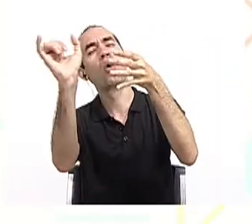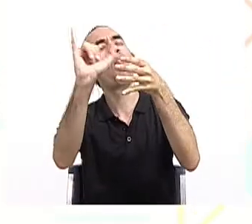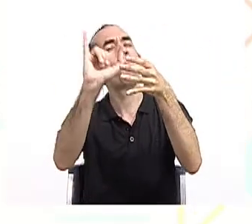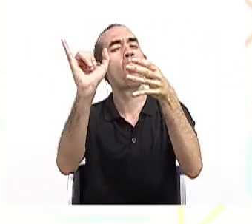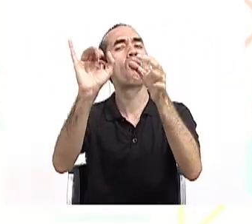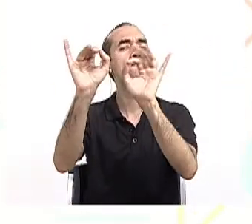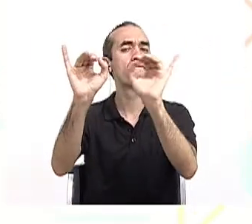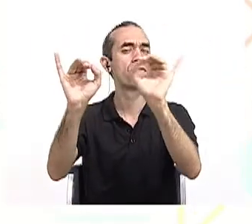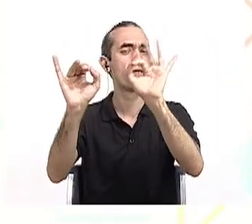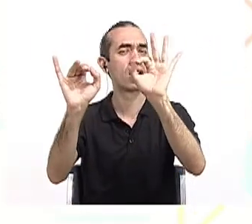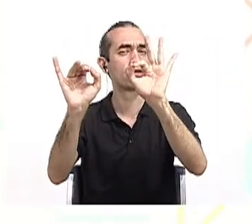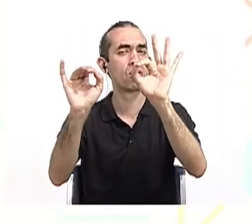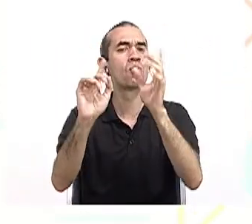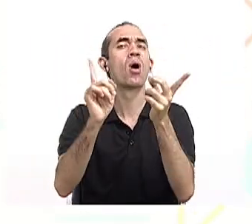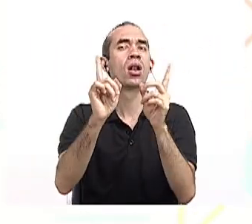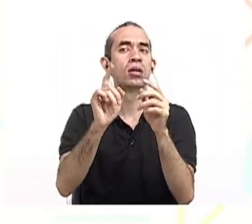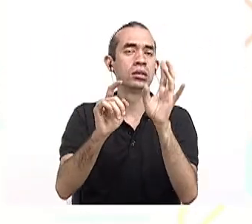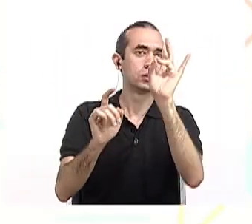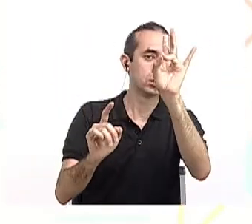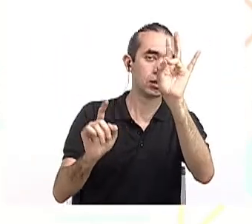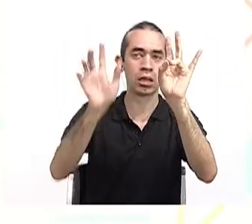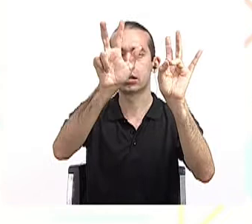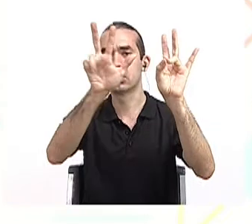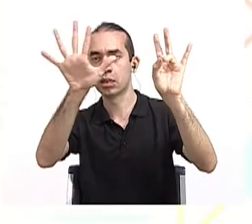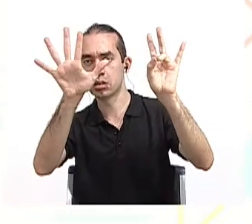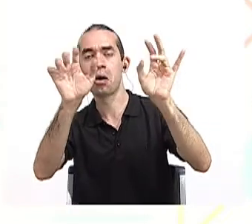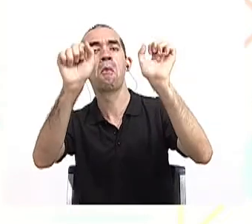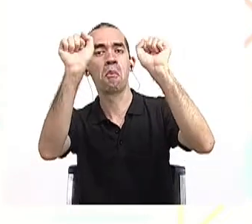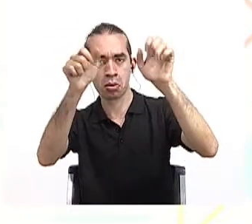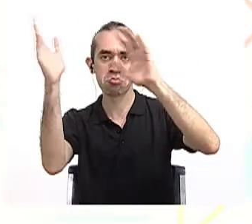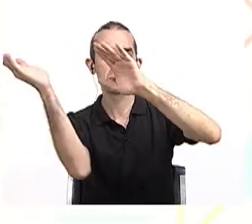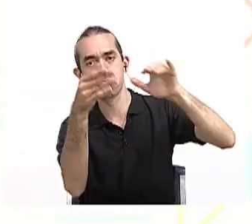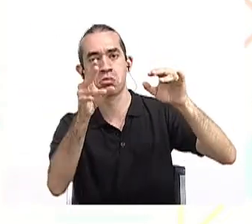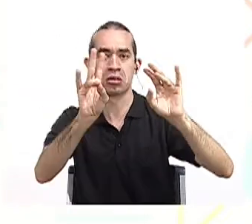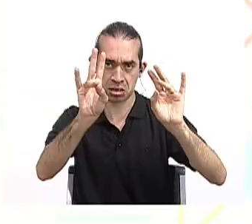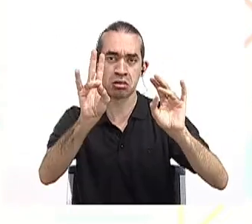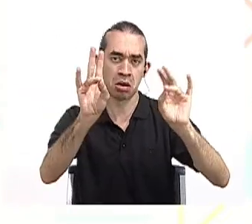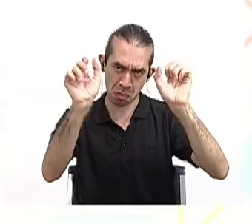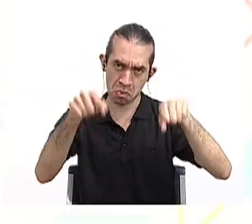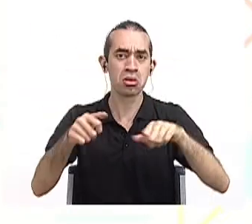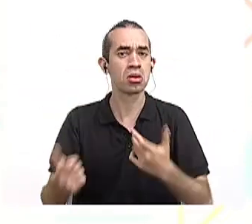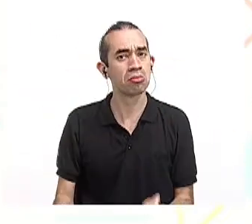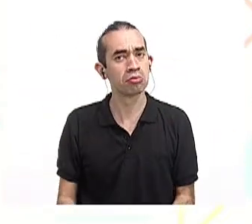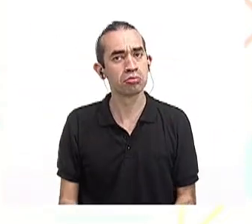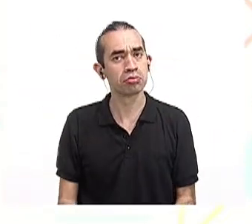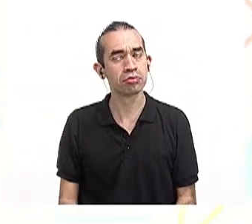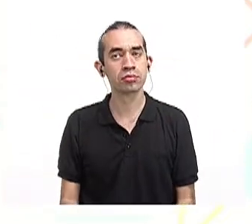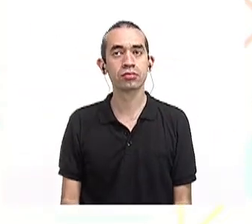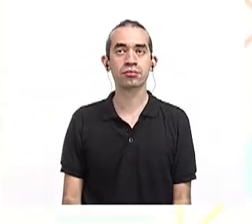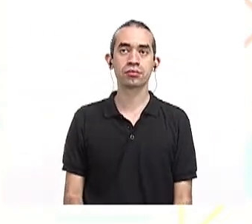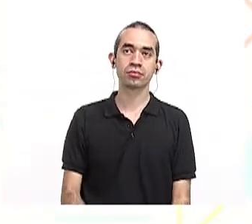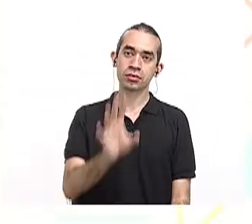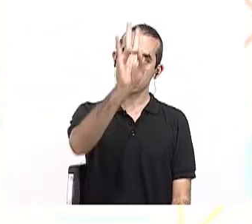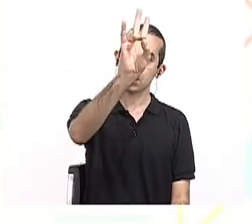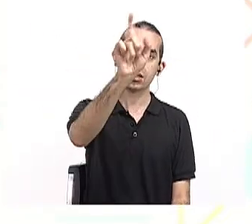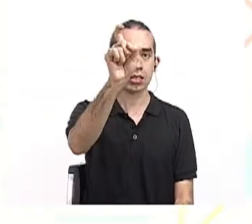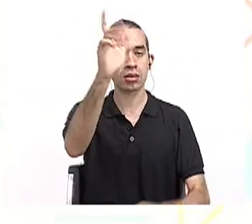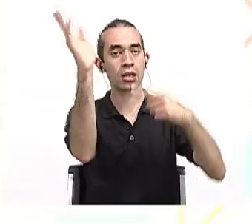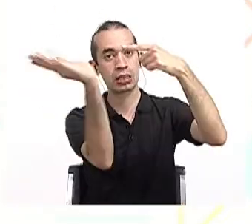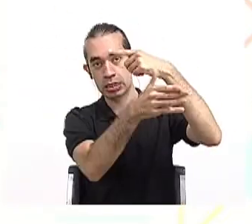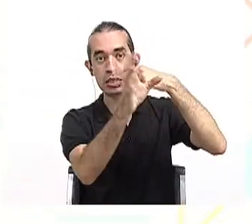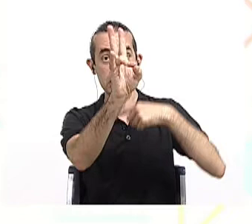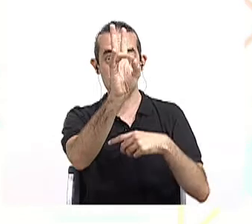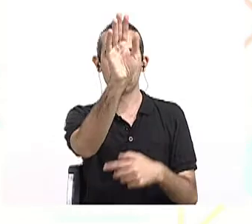común que tanto el 7 como el 35 tienen séptima. Y al dividir 7x